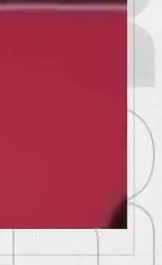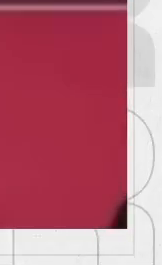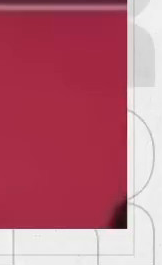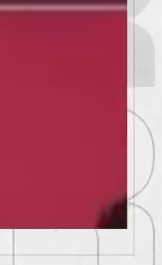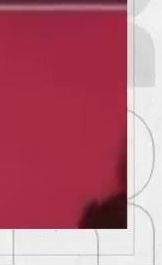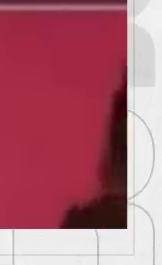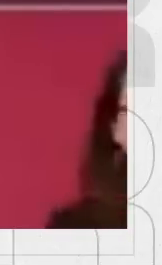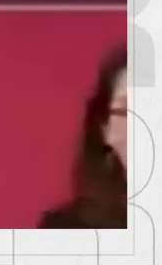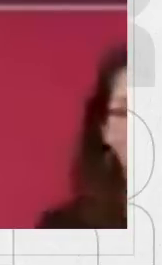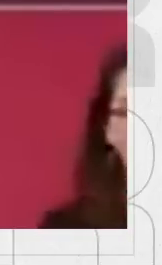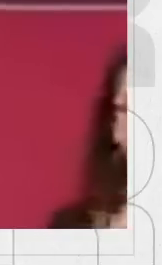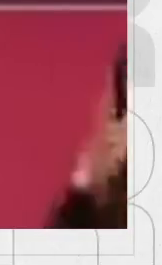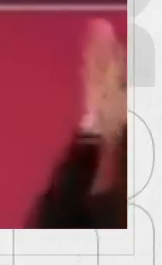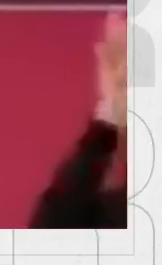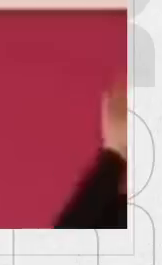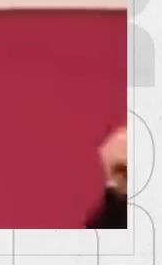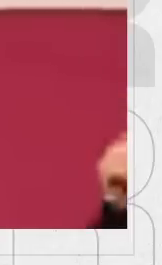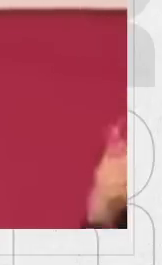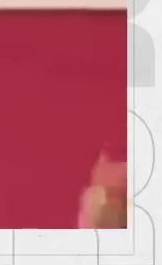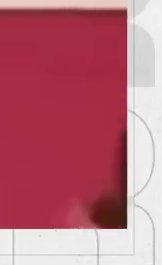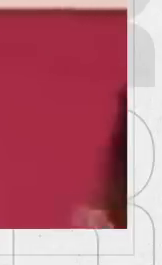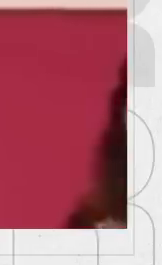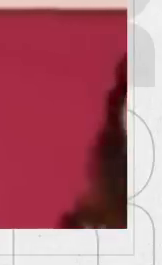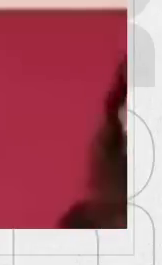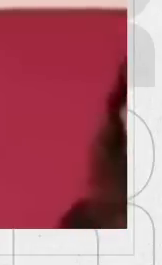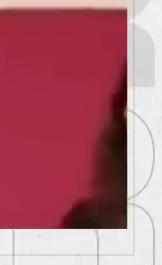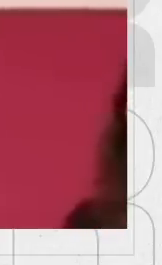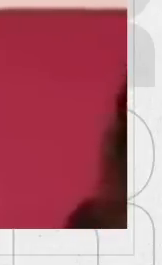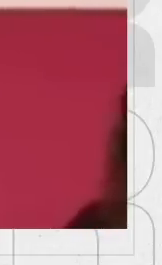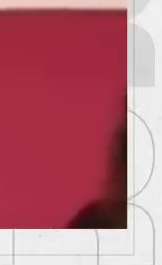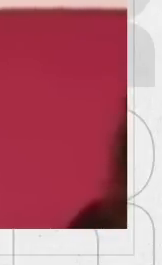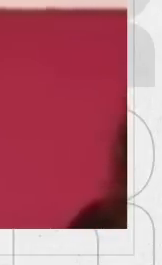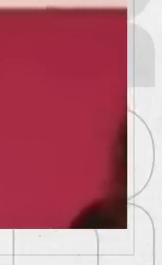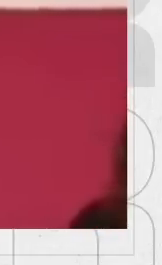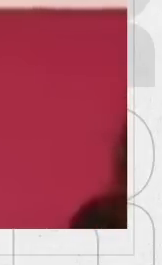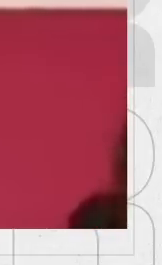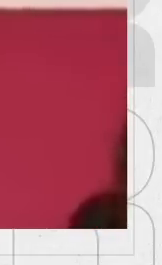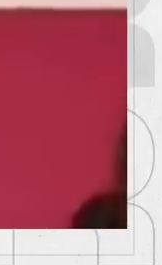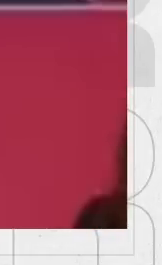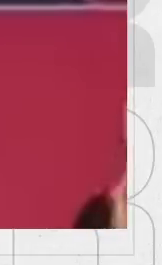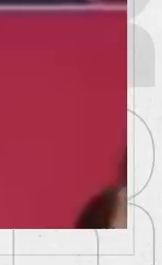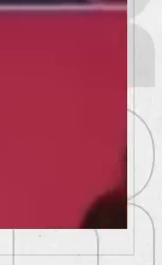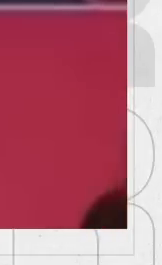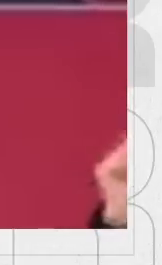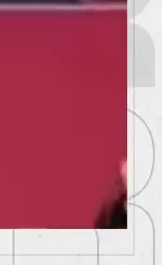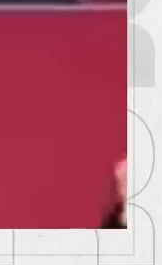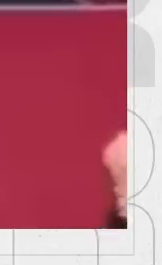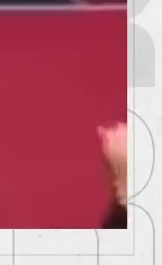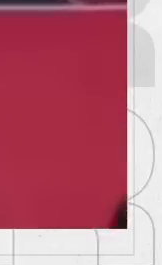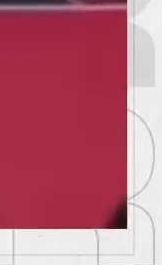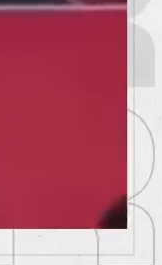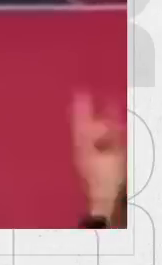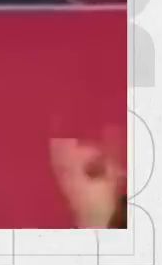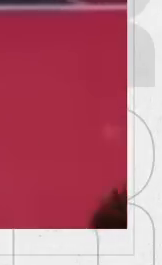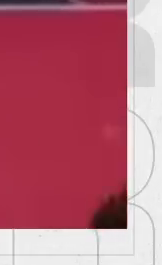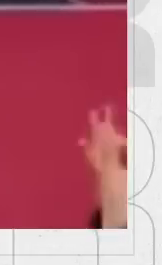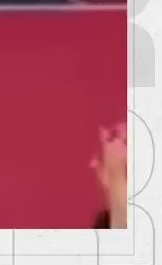porque la verdad ya nosotros no necesitamos una agencia de noticias